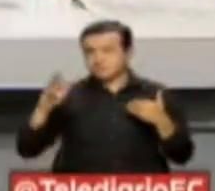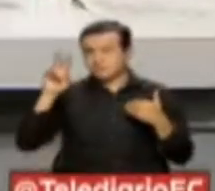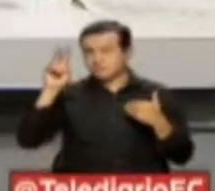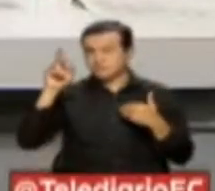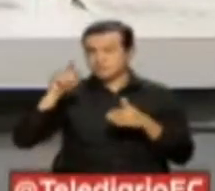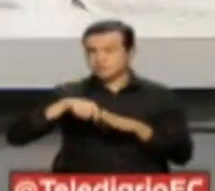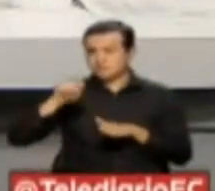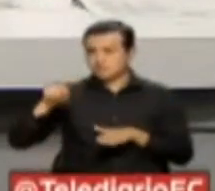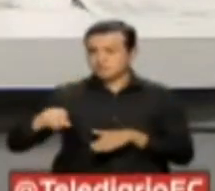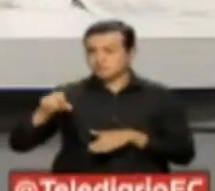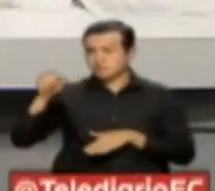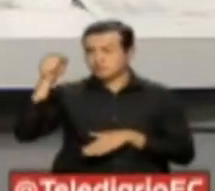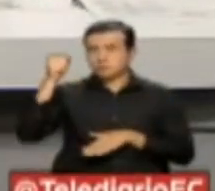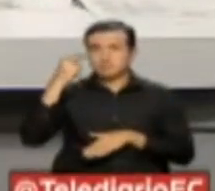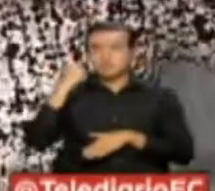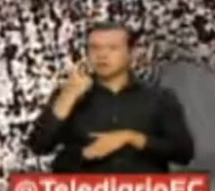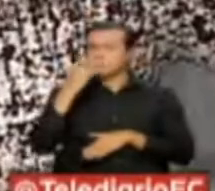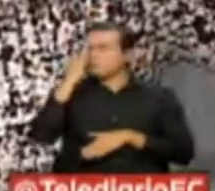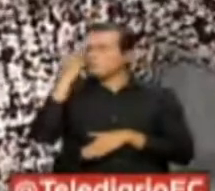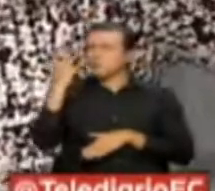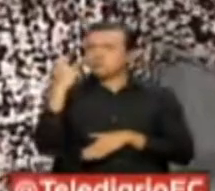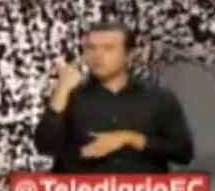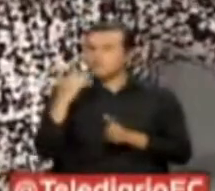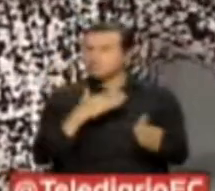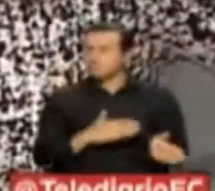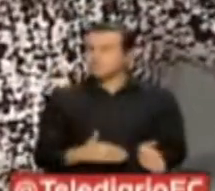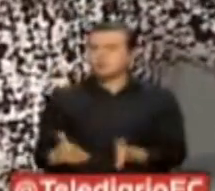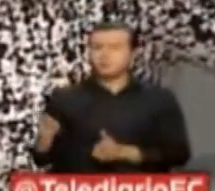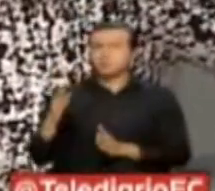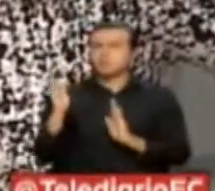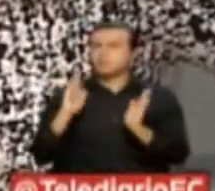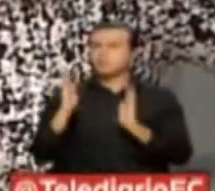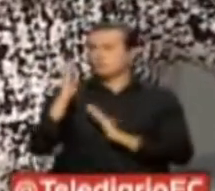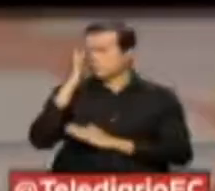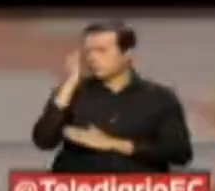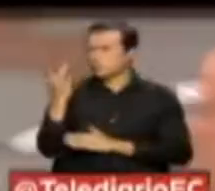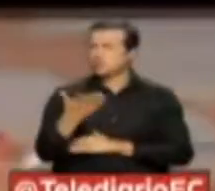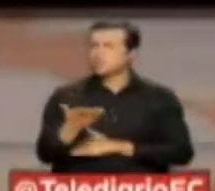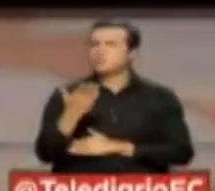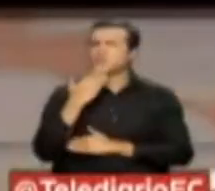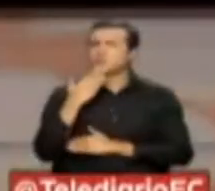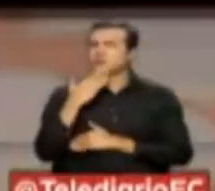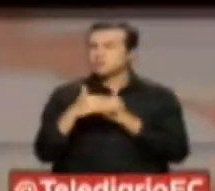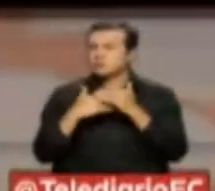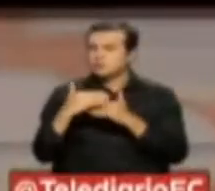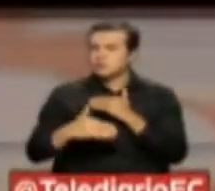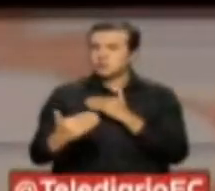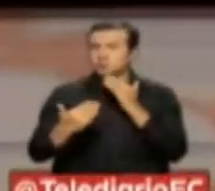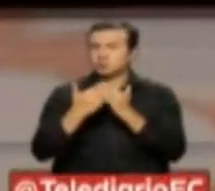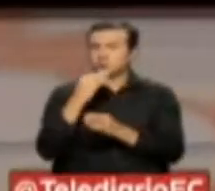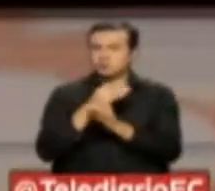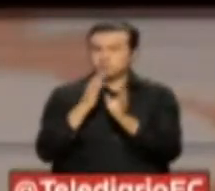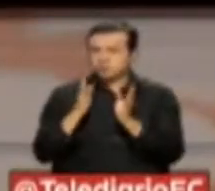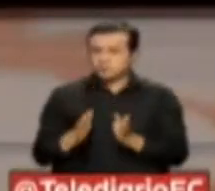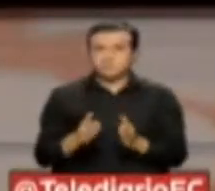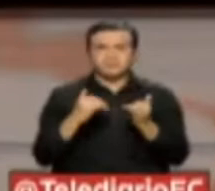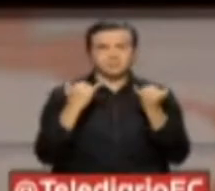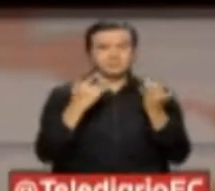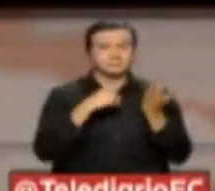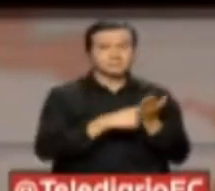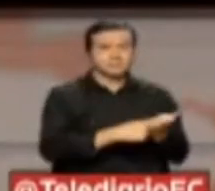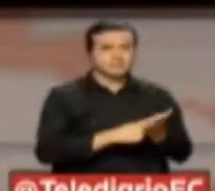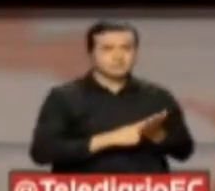procurador en base a que se definió solamente hacerlo provisional y qué es lo que va a hacer este nuevo funcionario este momento está en